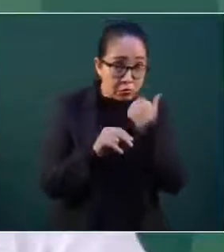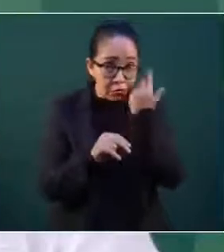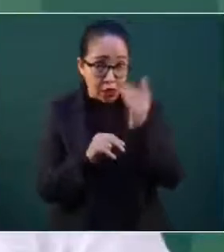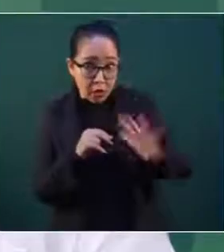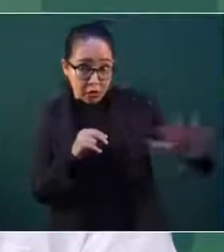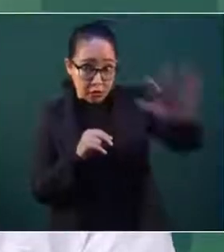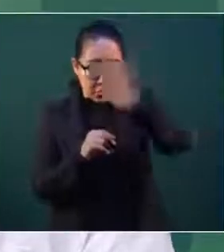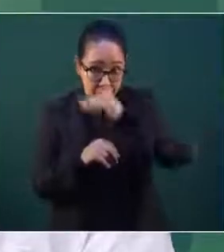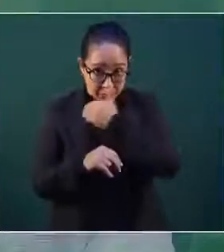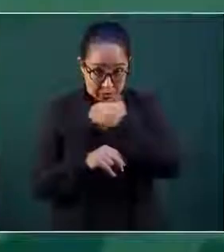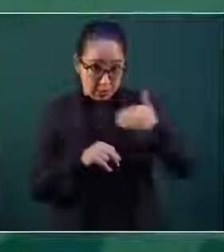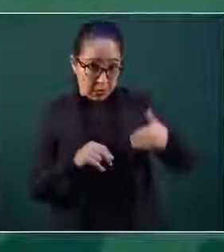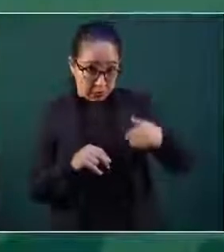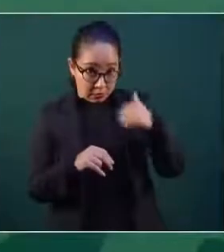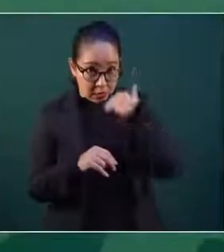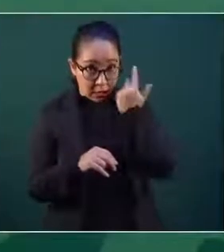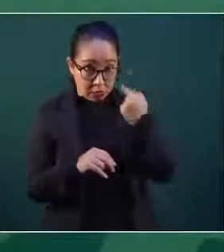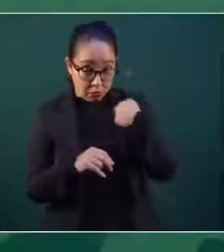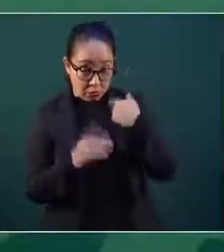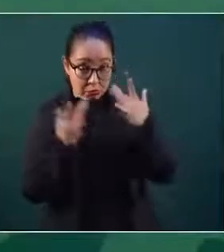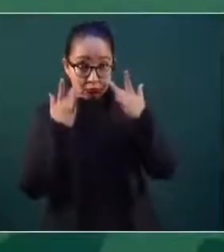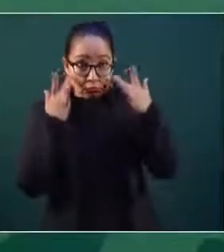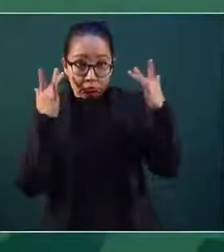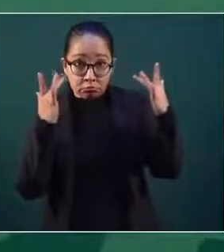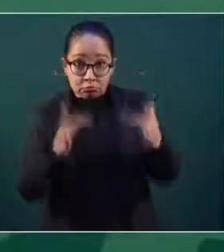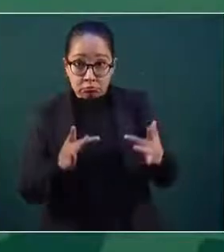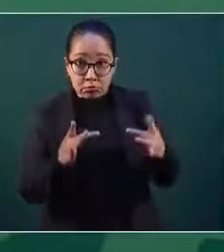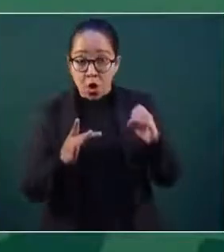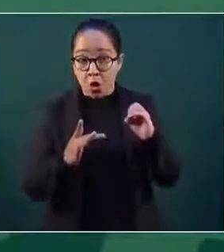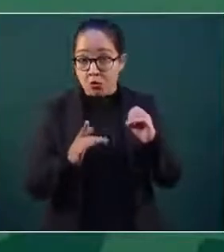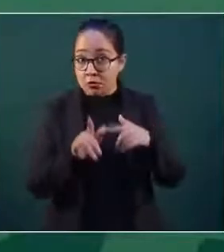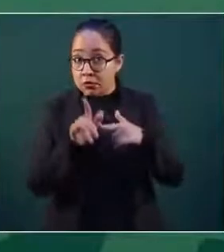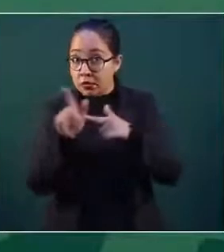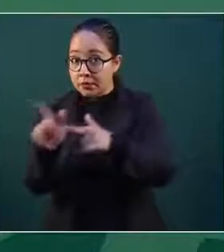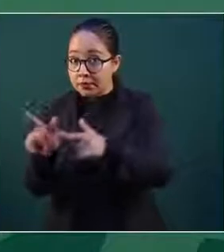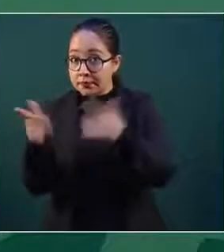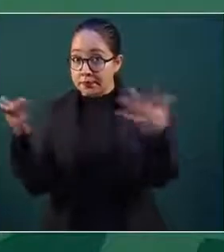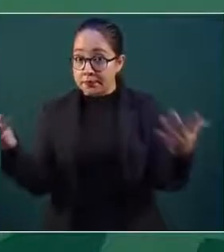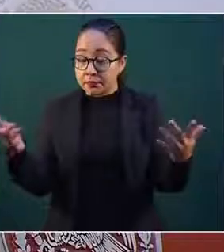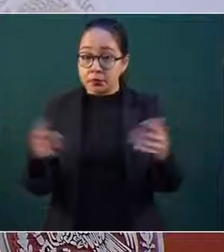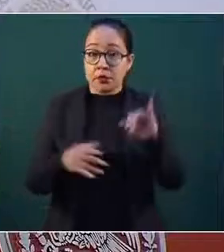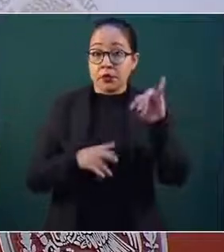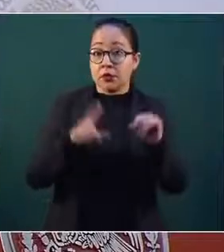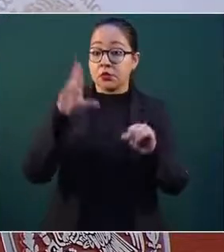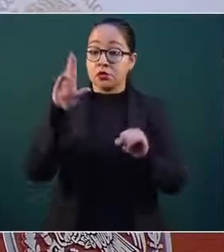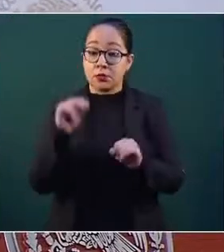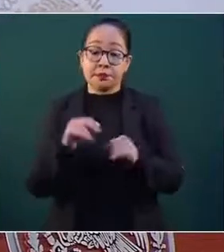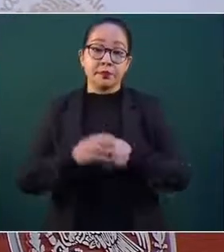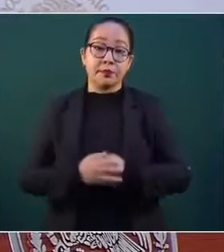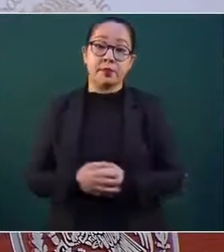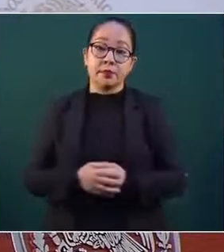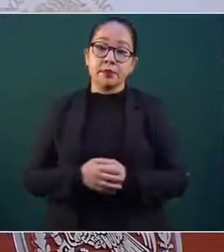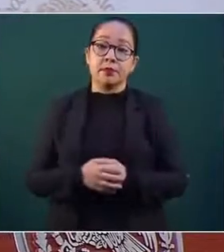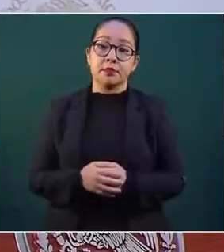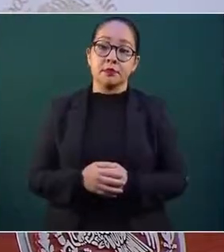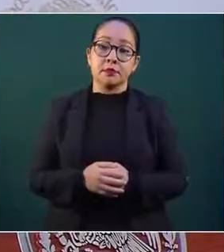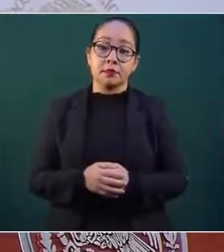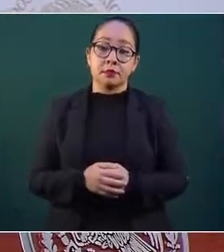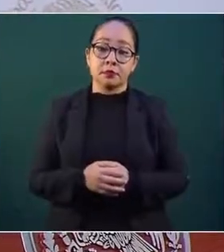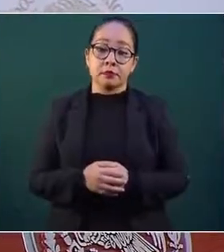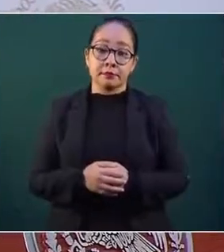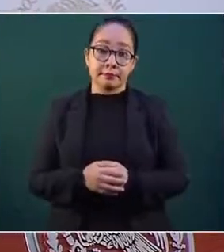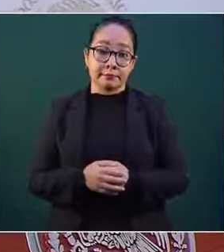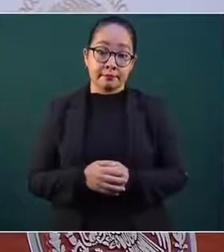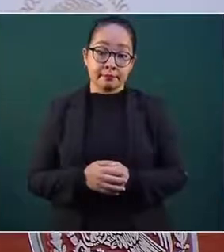vaya el presidente, que renuncie o que continúe? ¿Sí o no? Sí